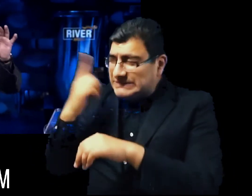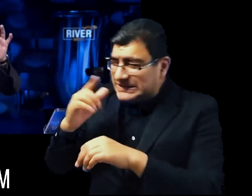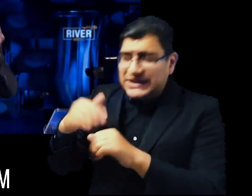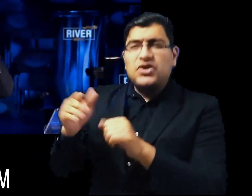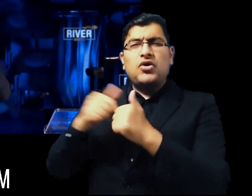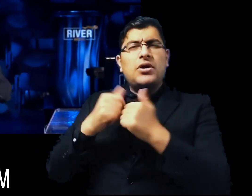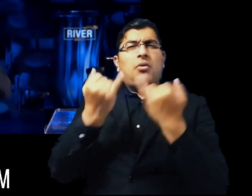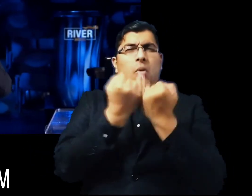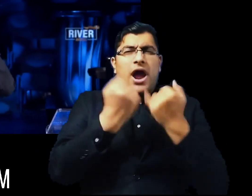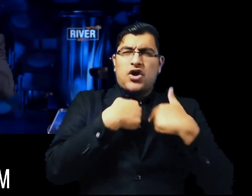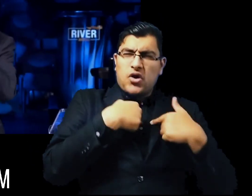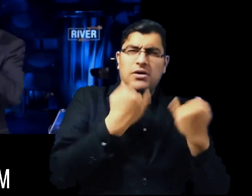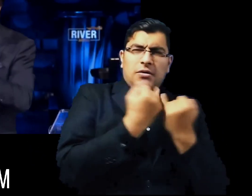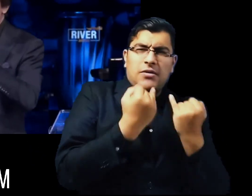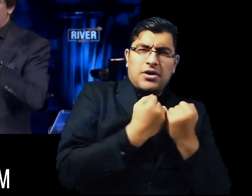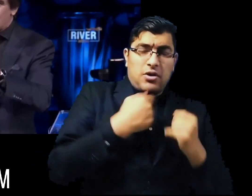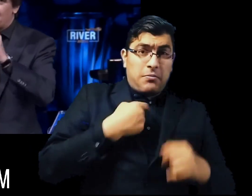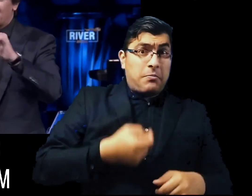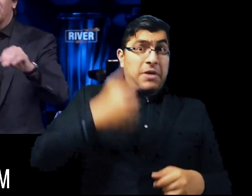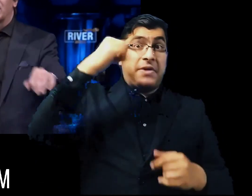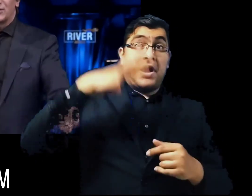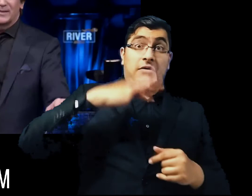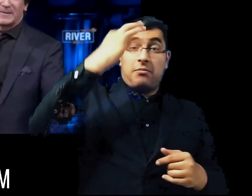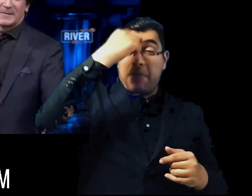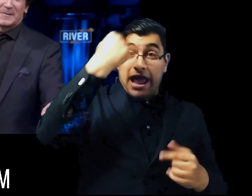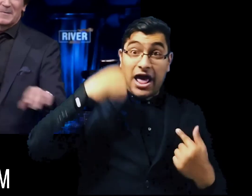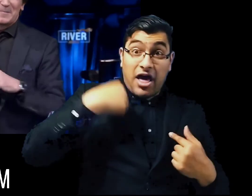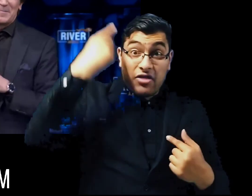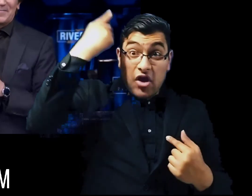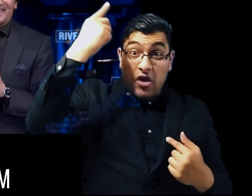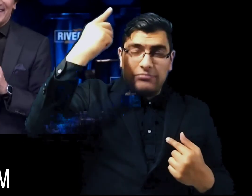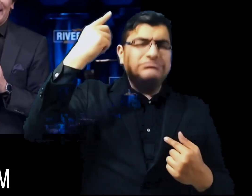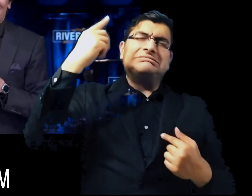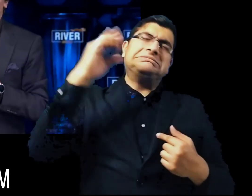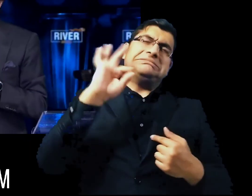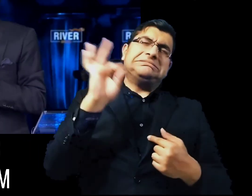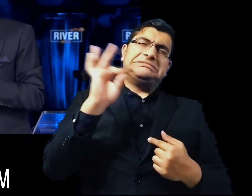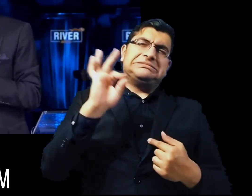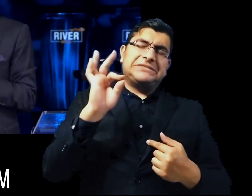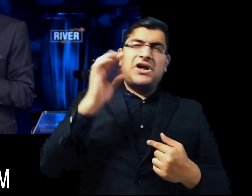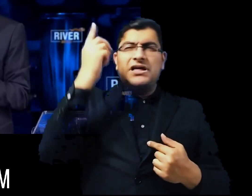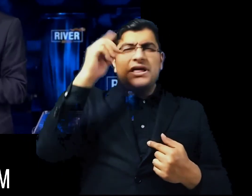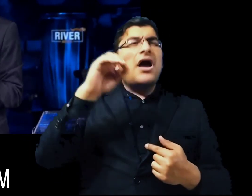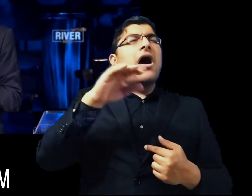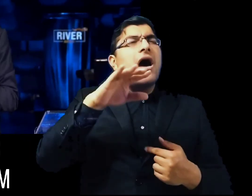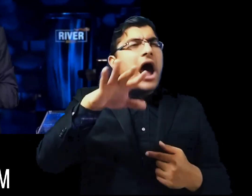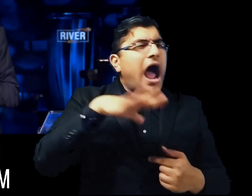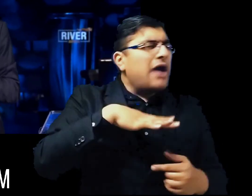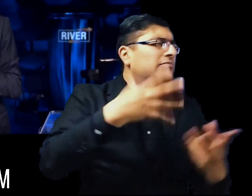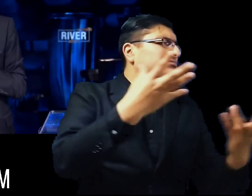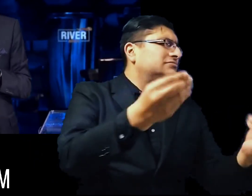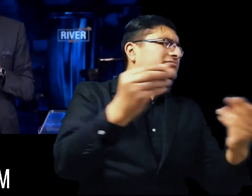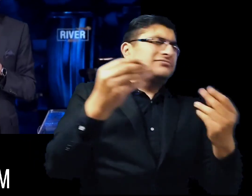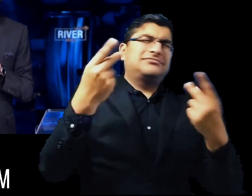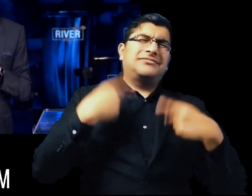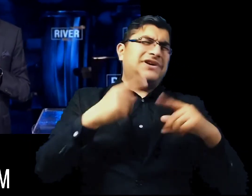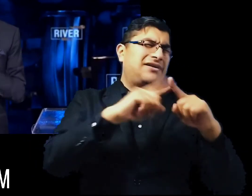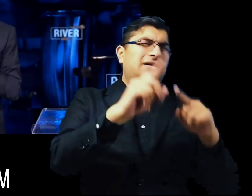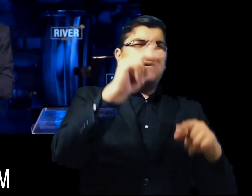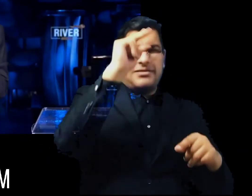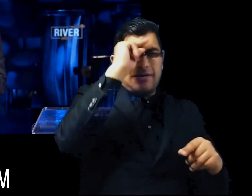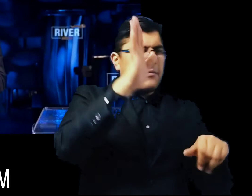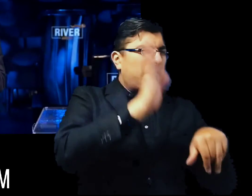Kathryn, que yo no fui la primera opción para Dios. Dios debió haber tenido, no sé,